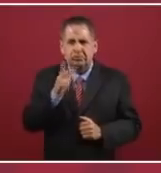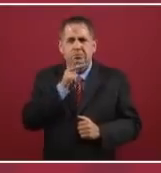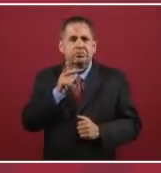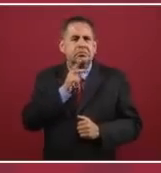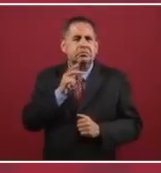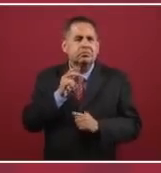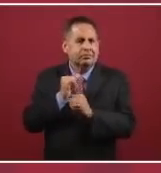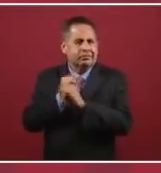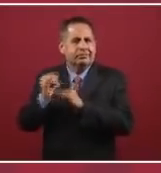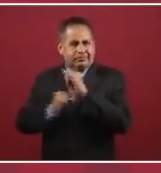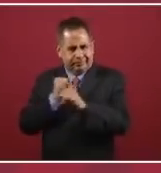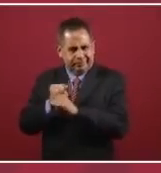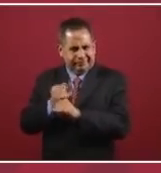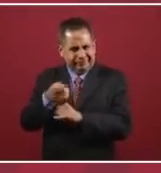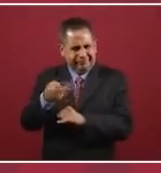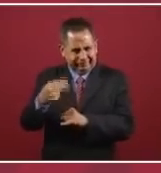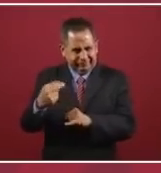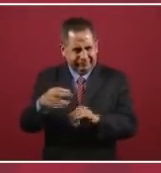Internacional,